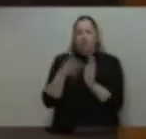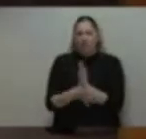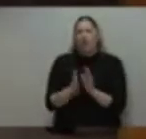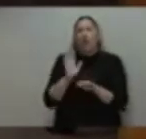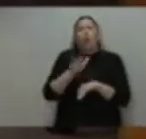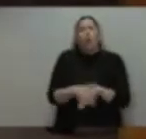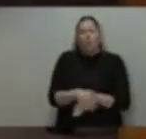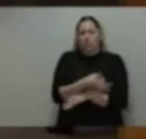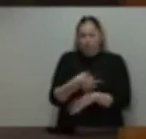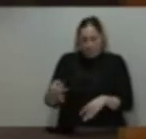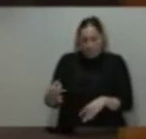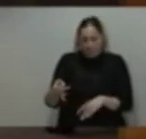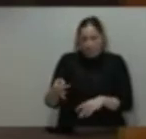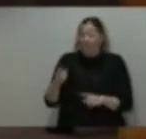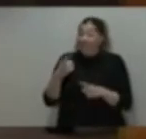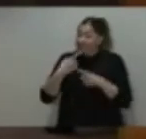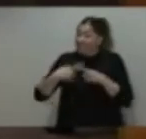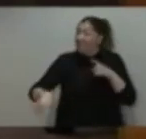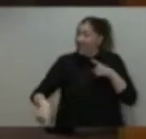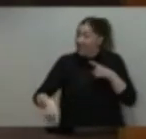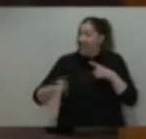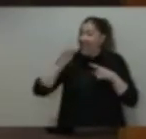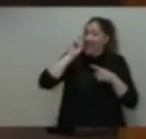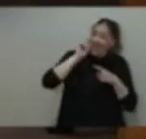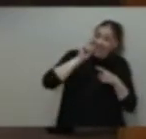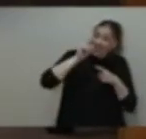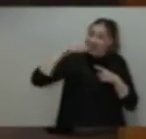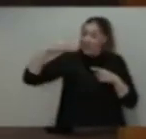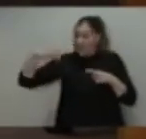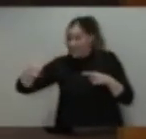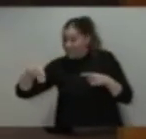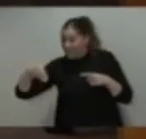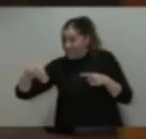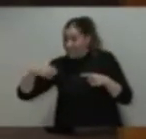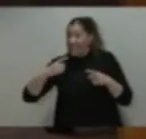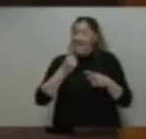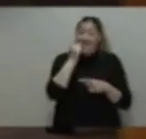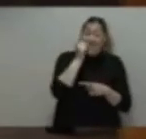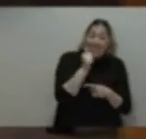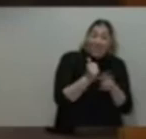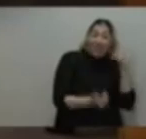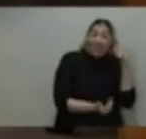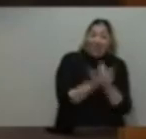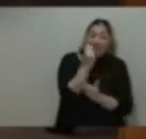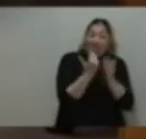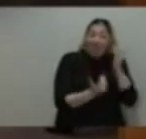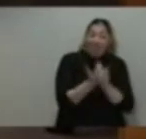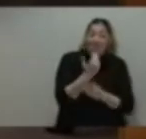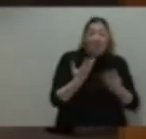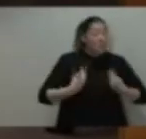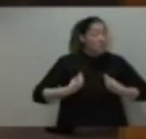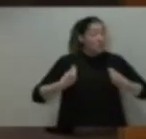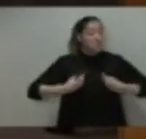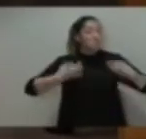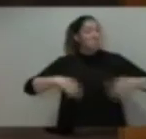esa es la diferencia entre un niño y un presidente. Un niño vive el día a día, no hace planes. Un